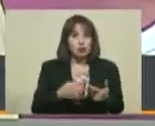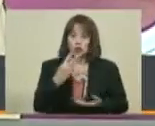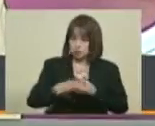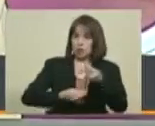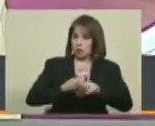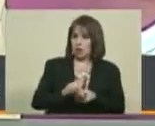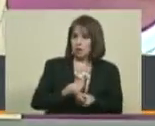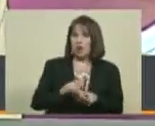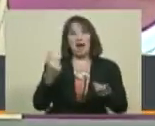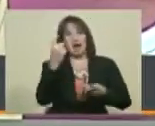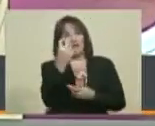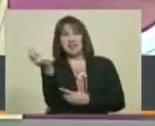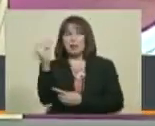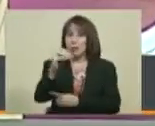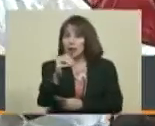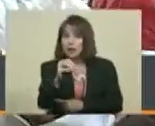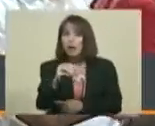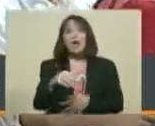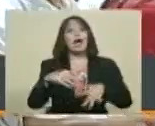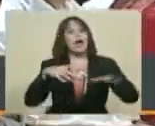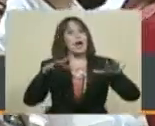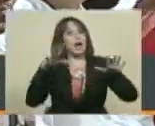¿A falta todavía?